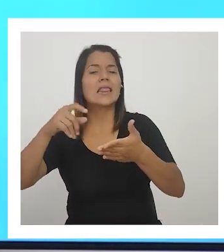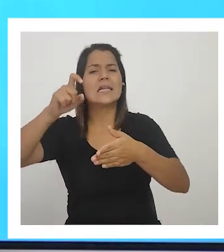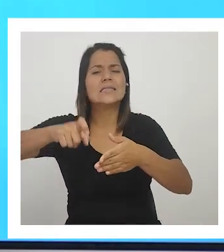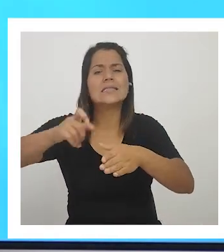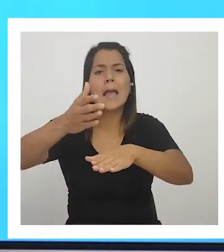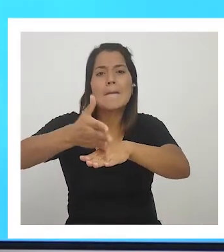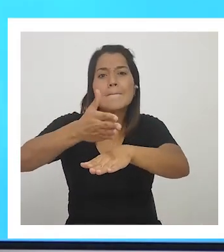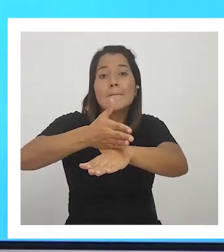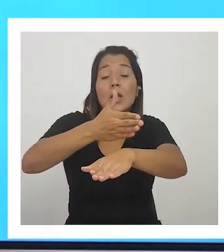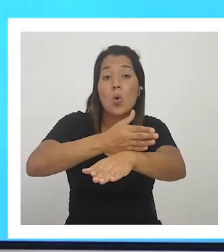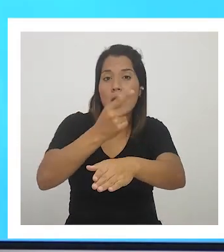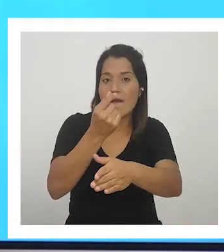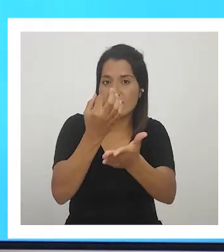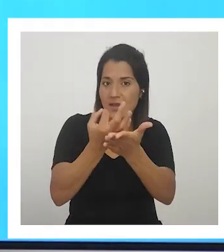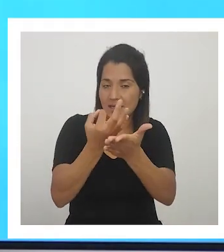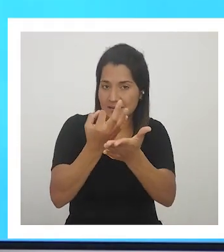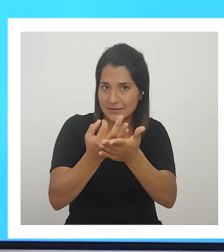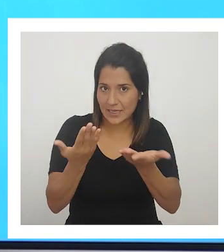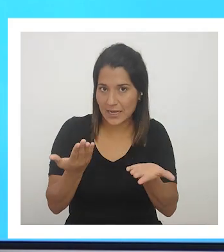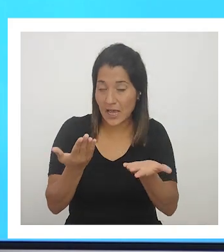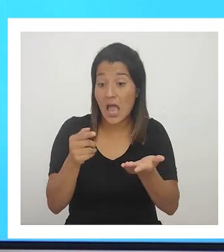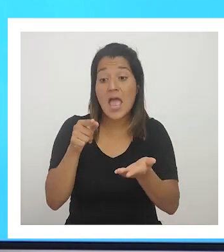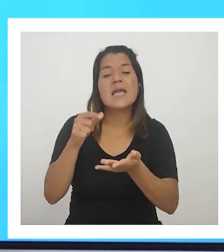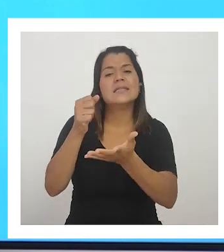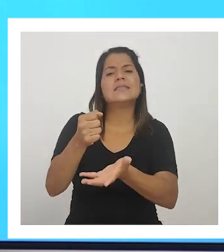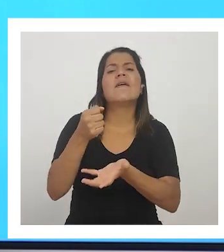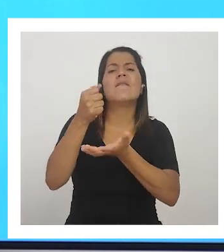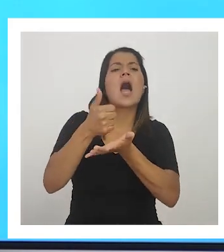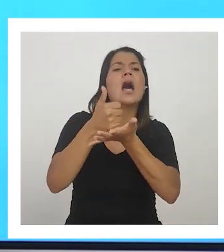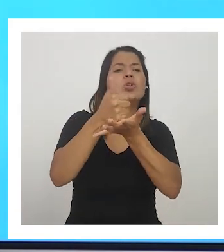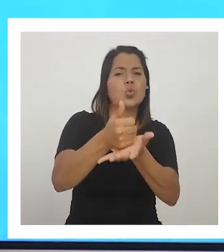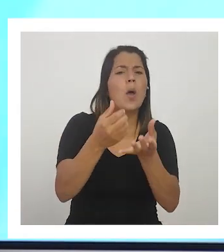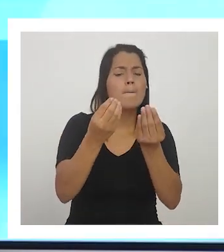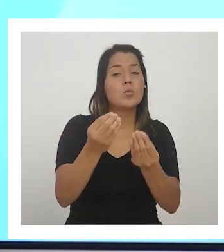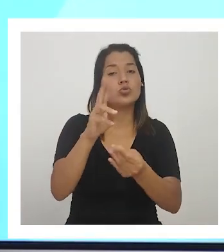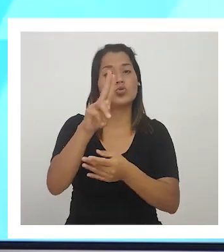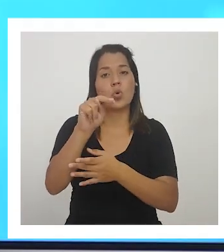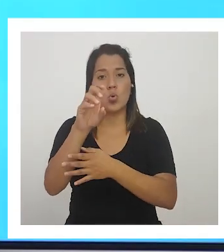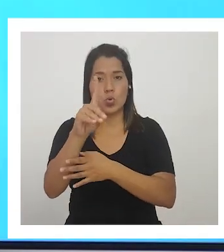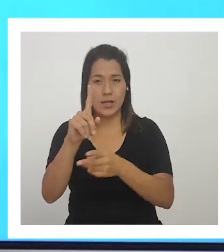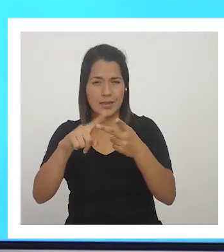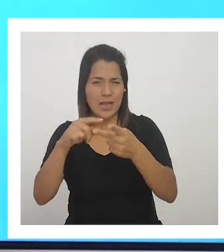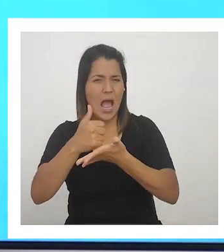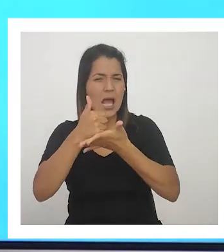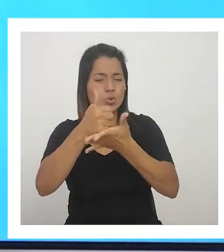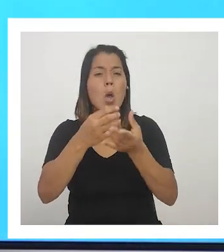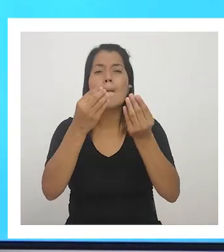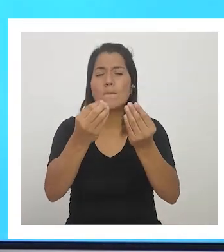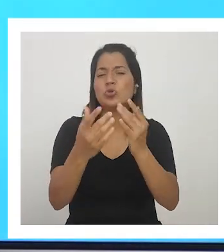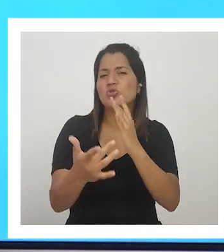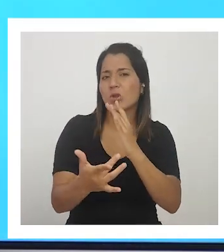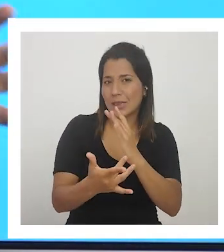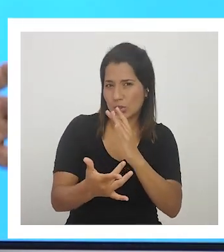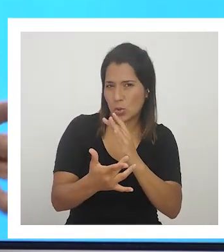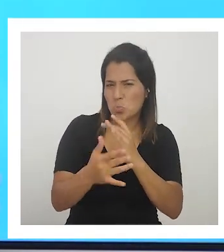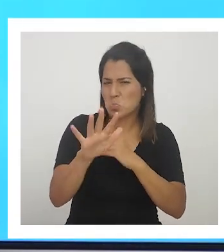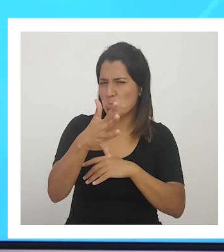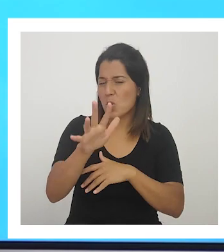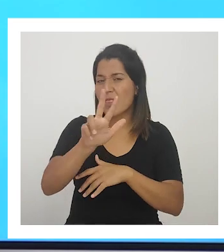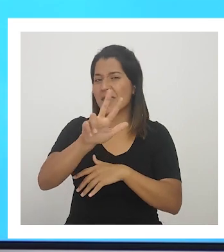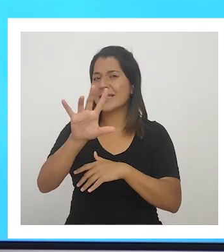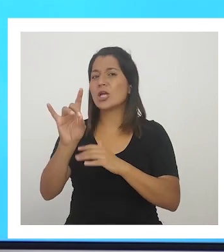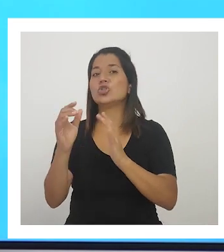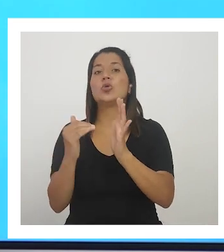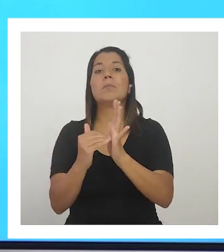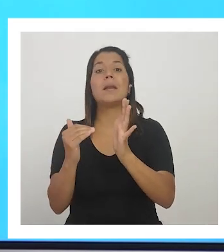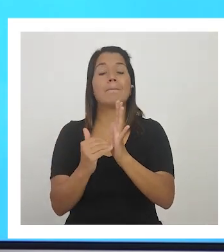financieras. Estamos hablando que ese fondo favorece mucho a la UNED y favorece mucho al Tecnológico. Eso anda alrededor de unos 38 mil millones de